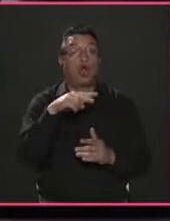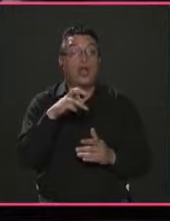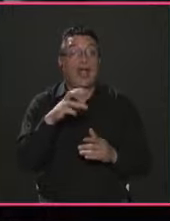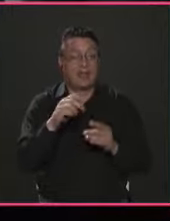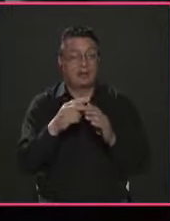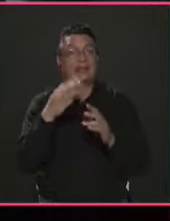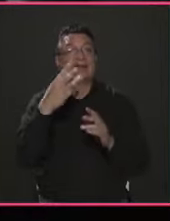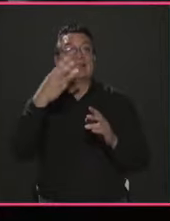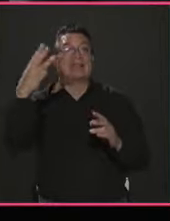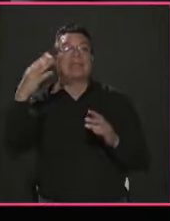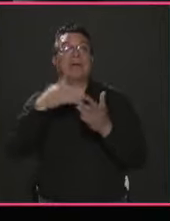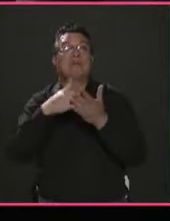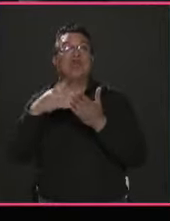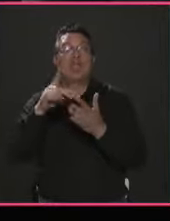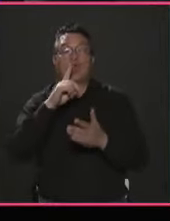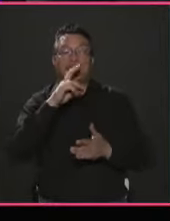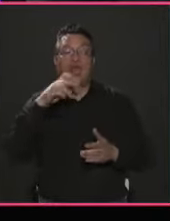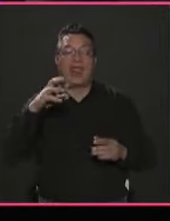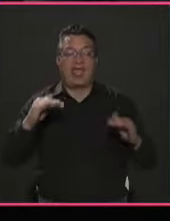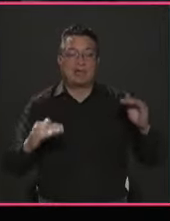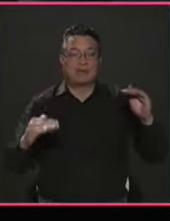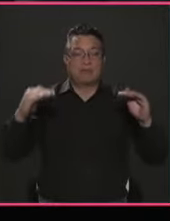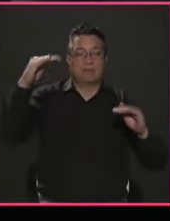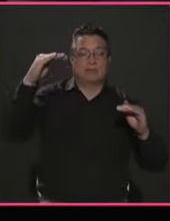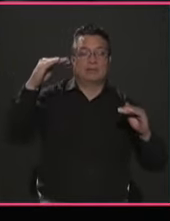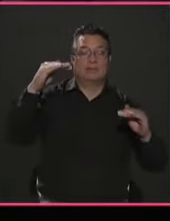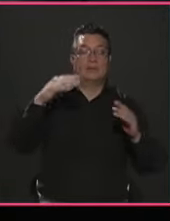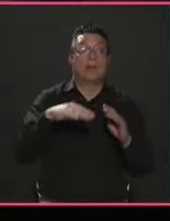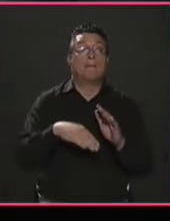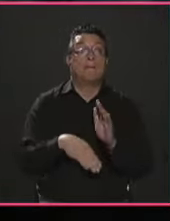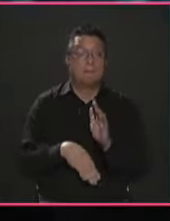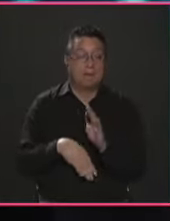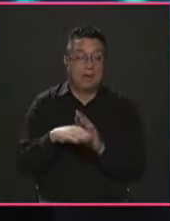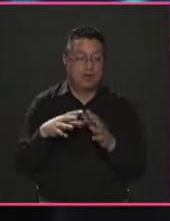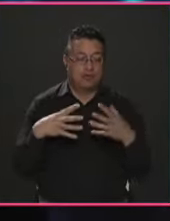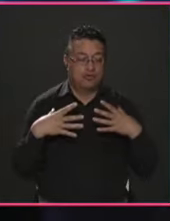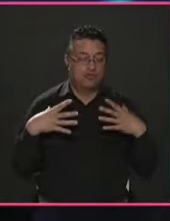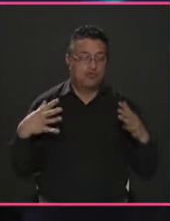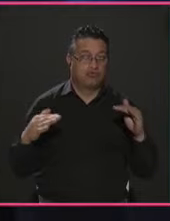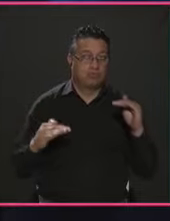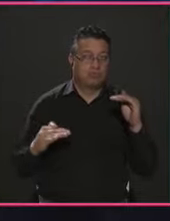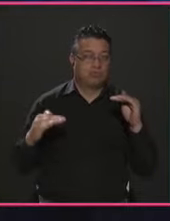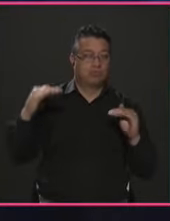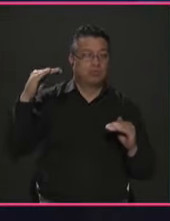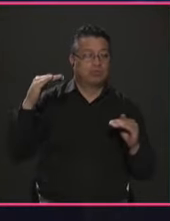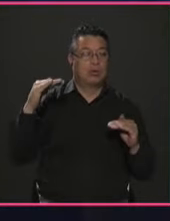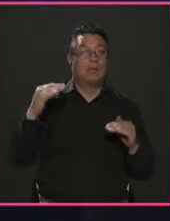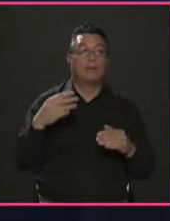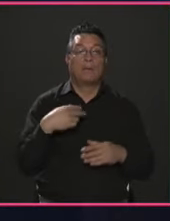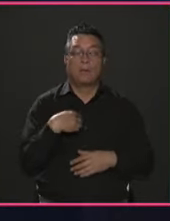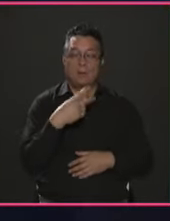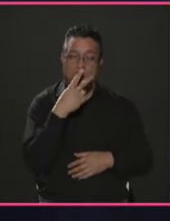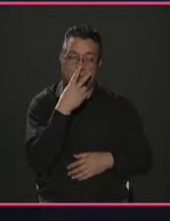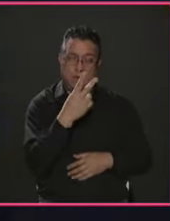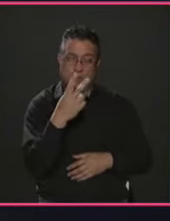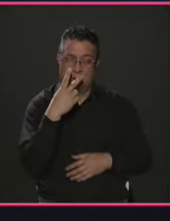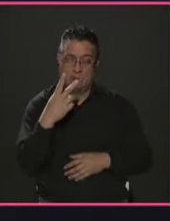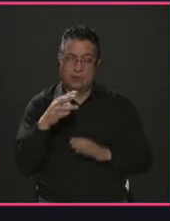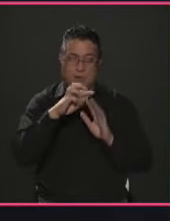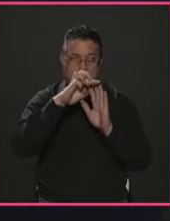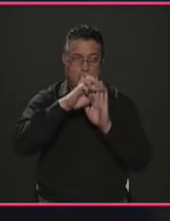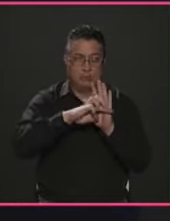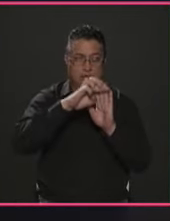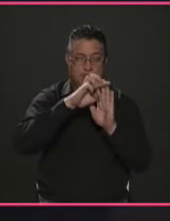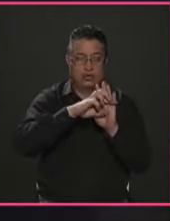millones de toneladas el año 2032 una enorme aumento Y si uno mira los proyectos esa